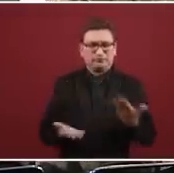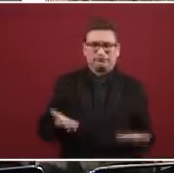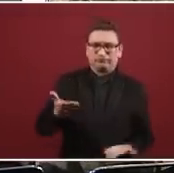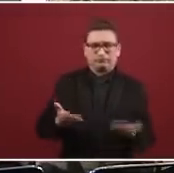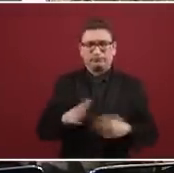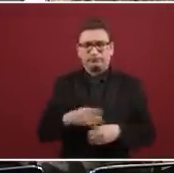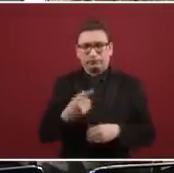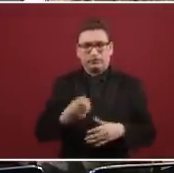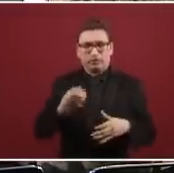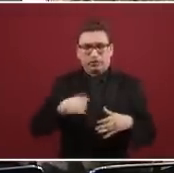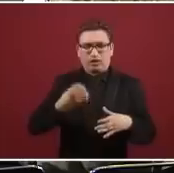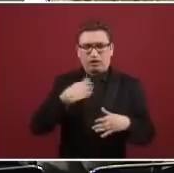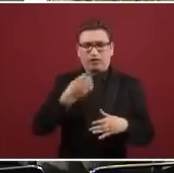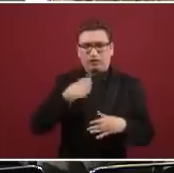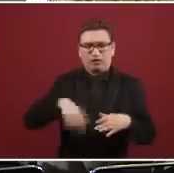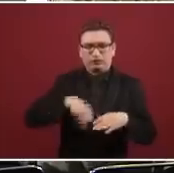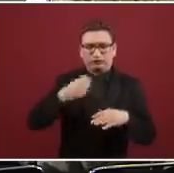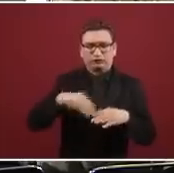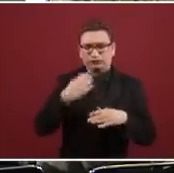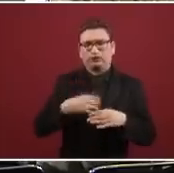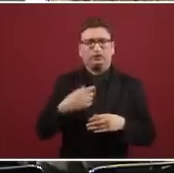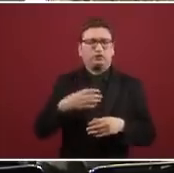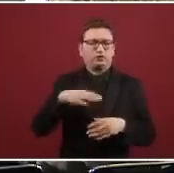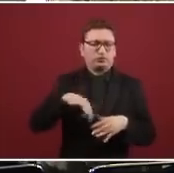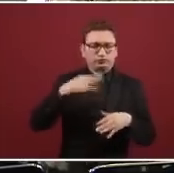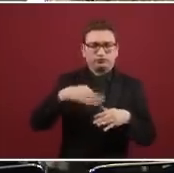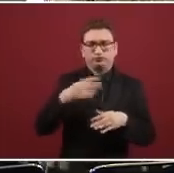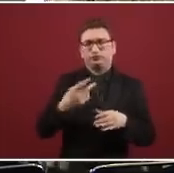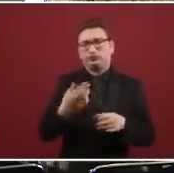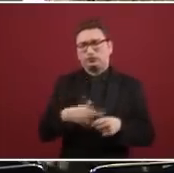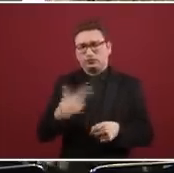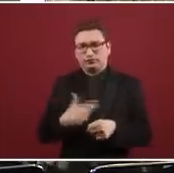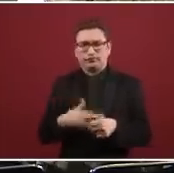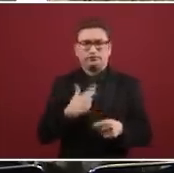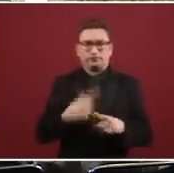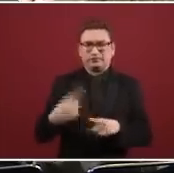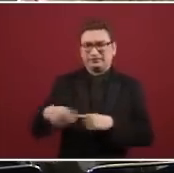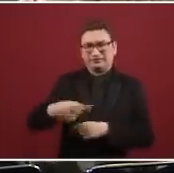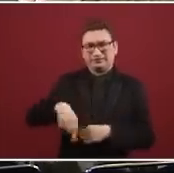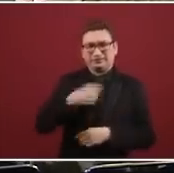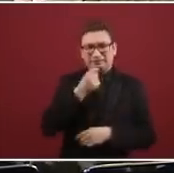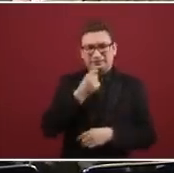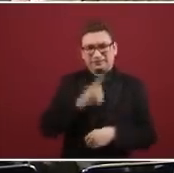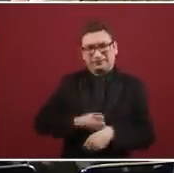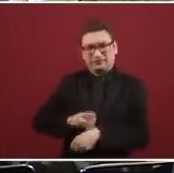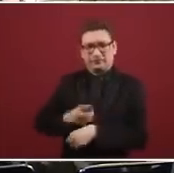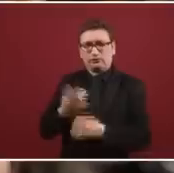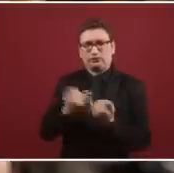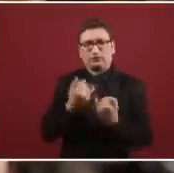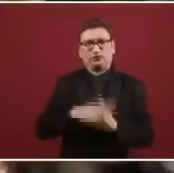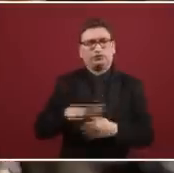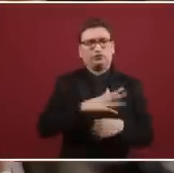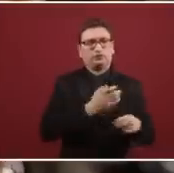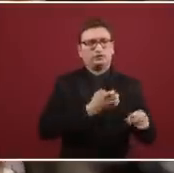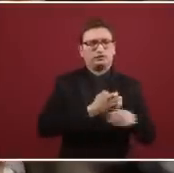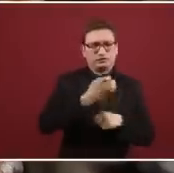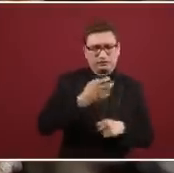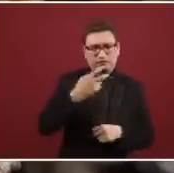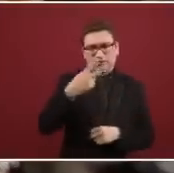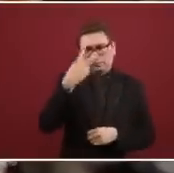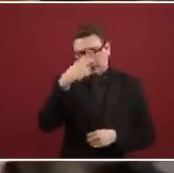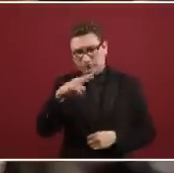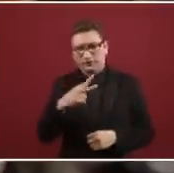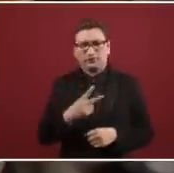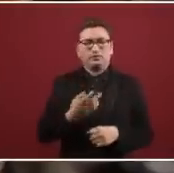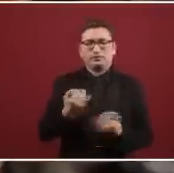ingestión indebida de azúcares, de refrescos, etcétera. Enfermos, los niños en el Estado de México, niños del Estado de Morelos y niños